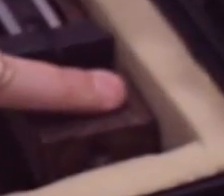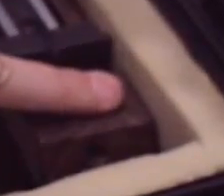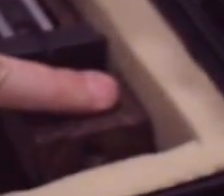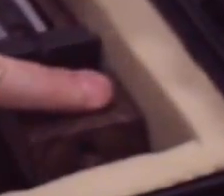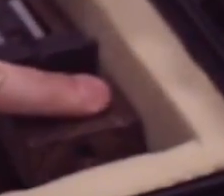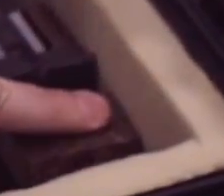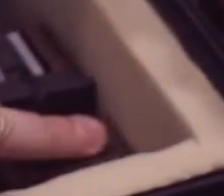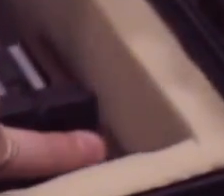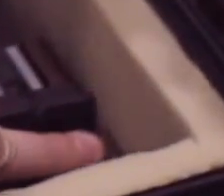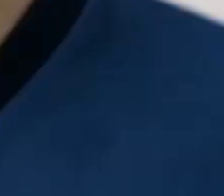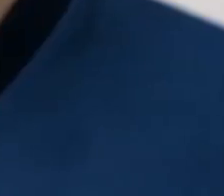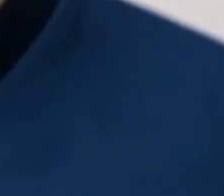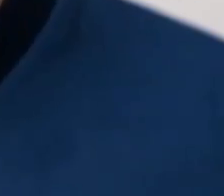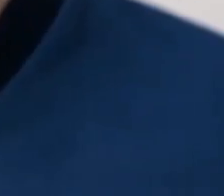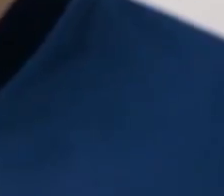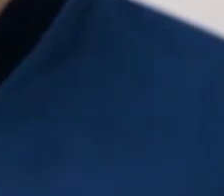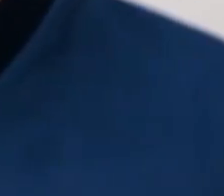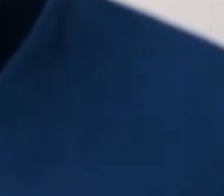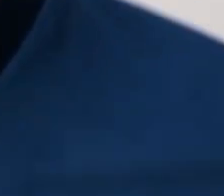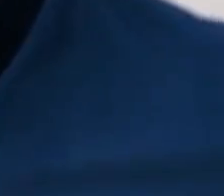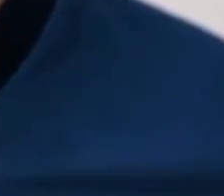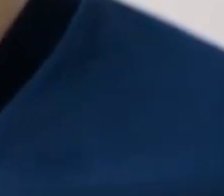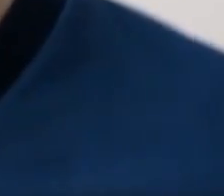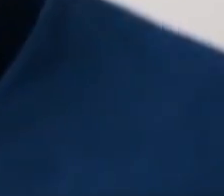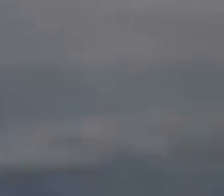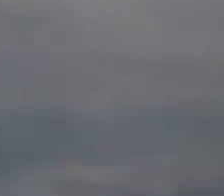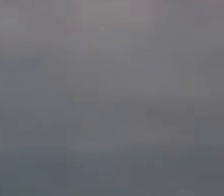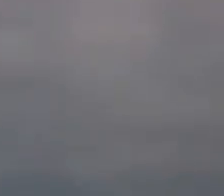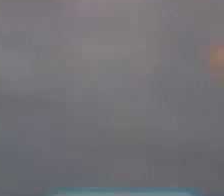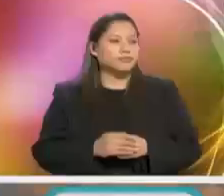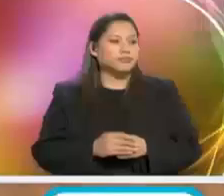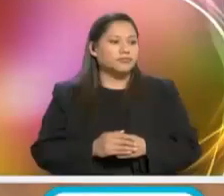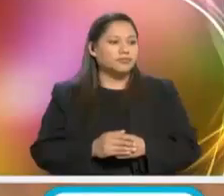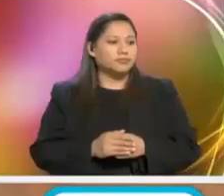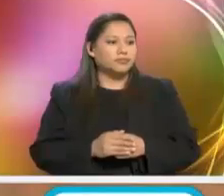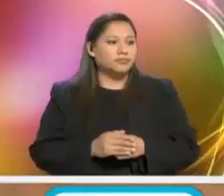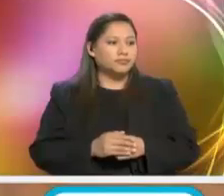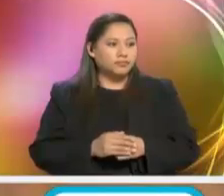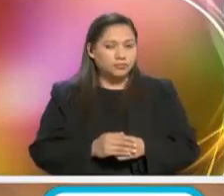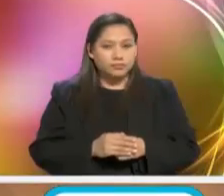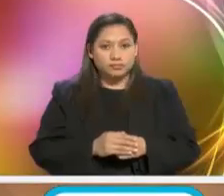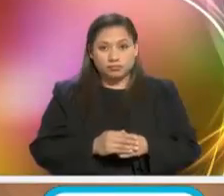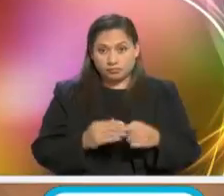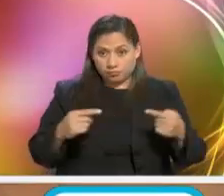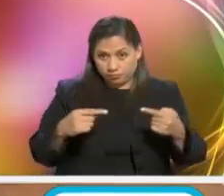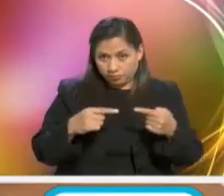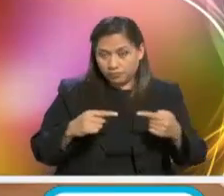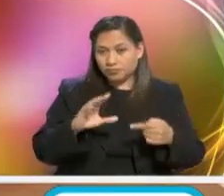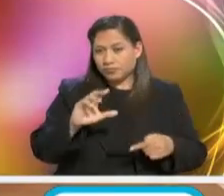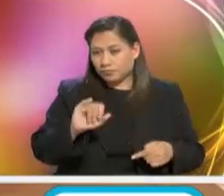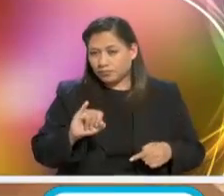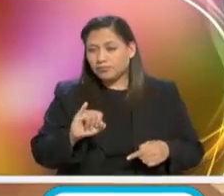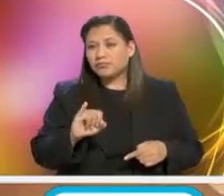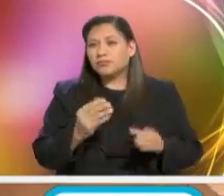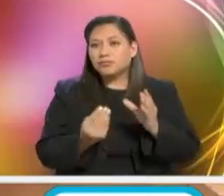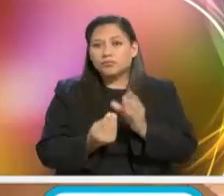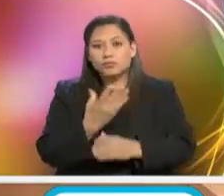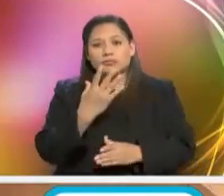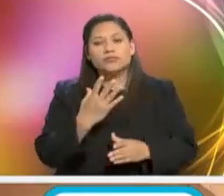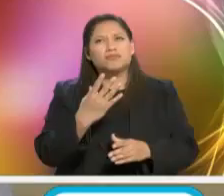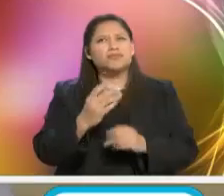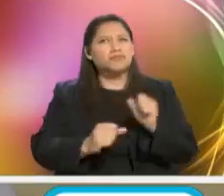es un planeta como que entre conflictos, ¿no? Y que está a punto de venir el nuevo gran